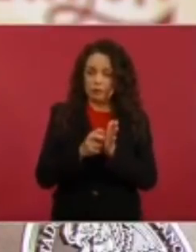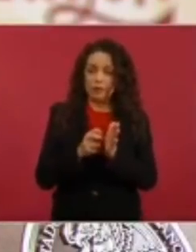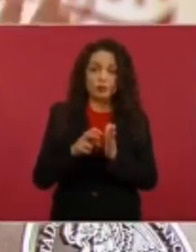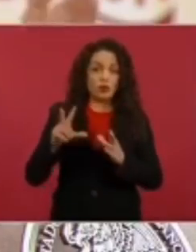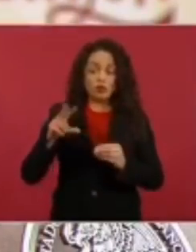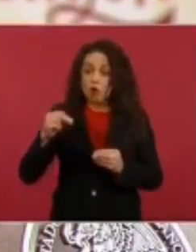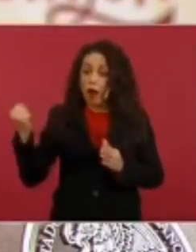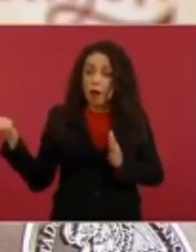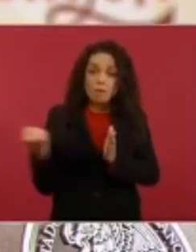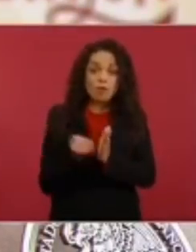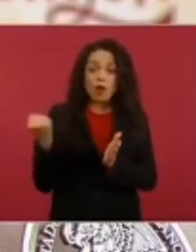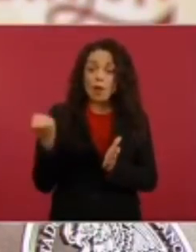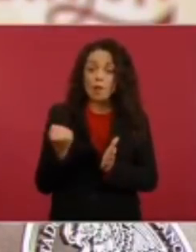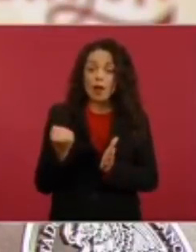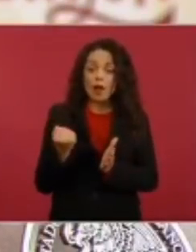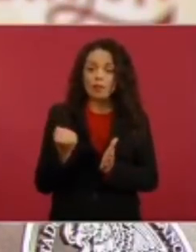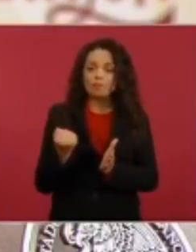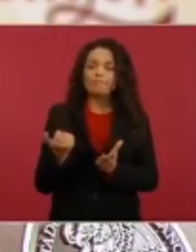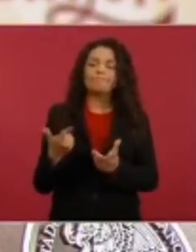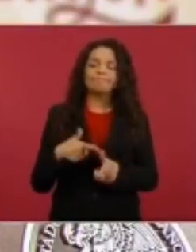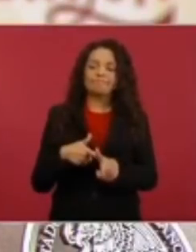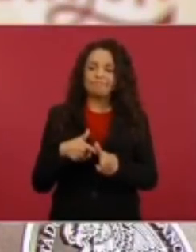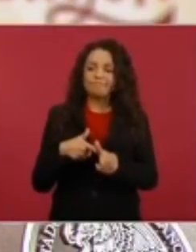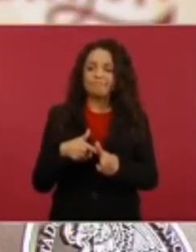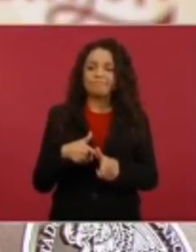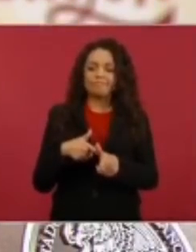pues van a seguir medrando